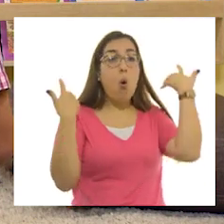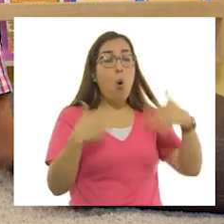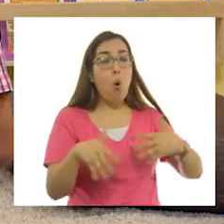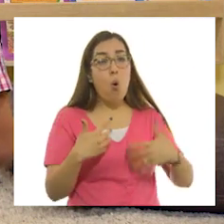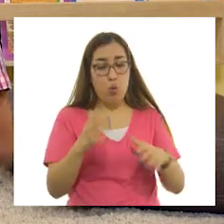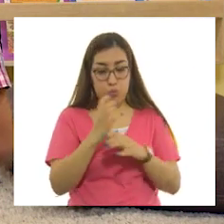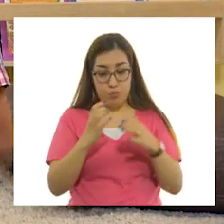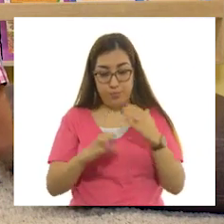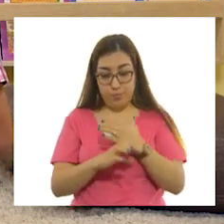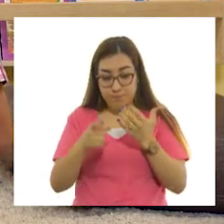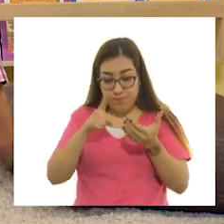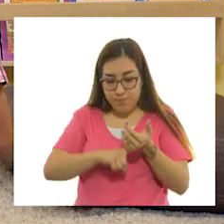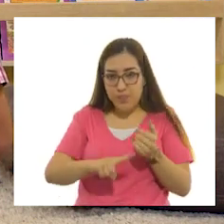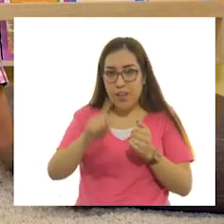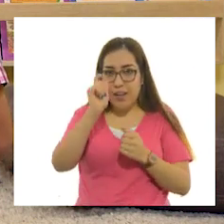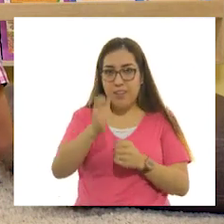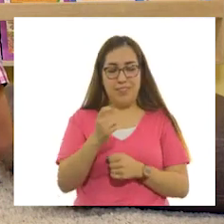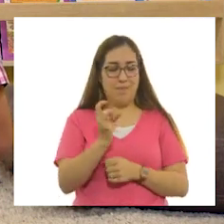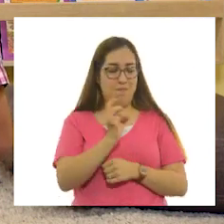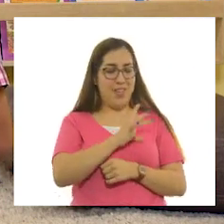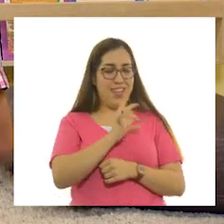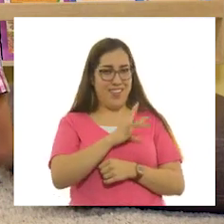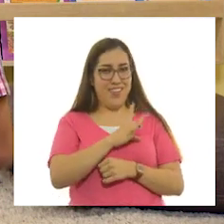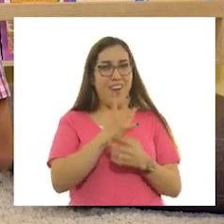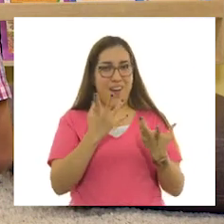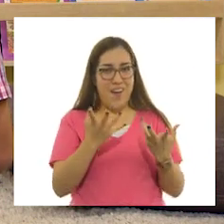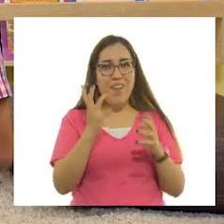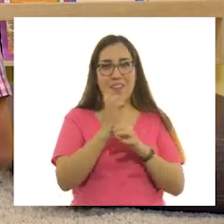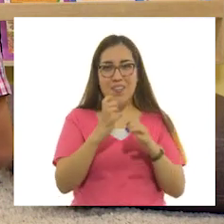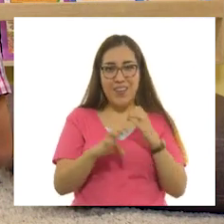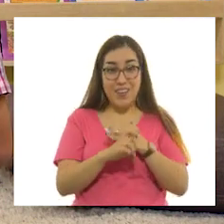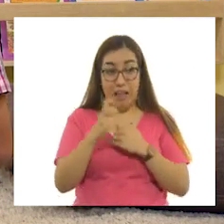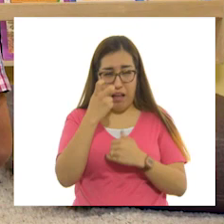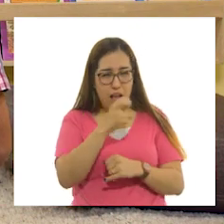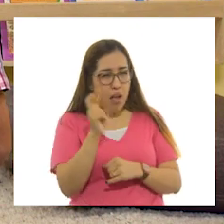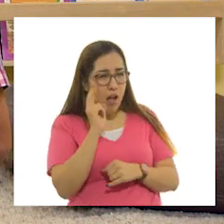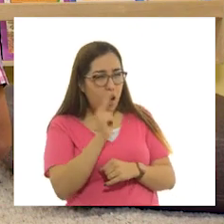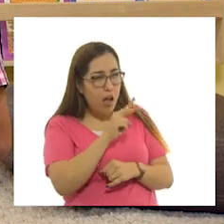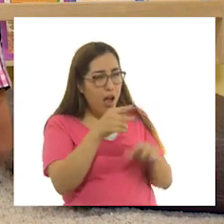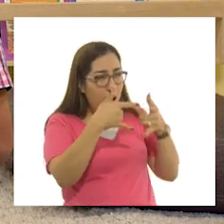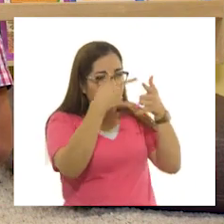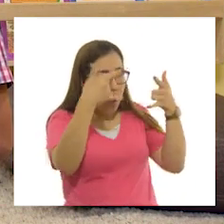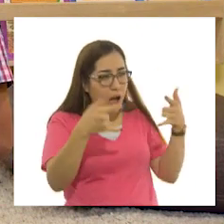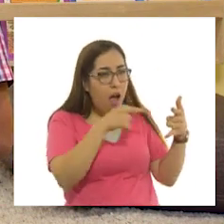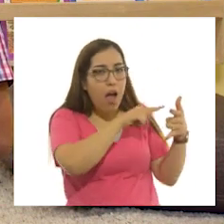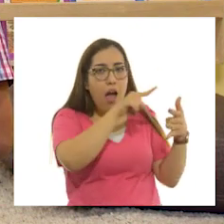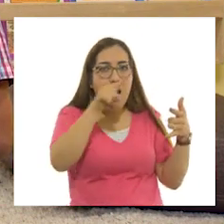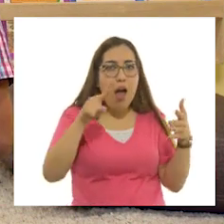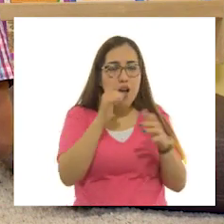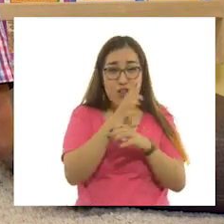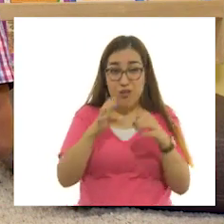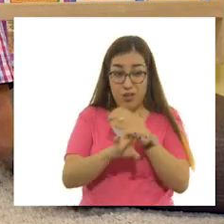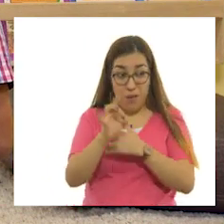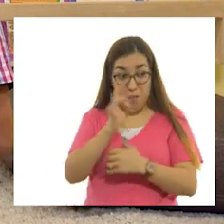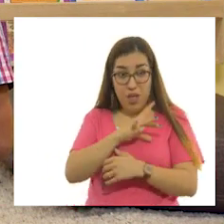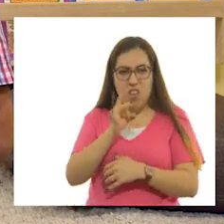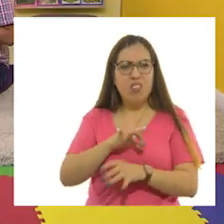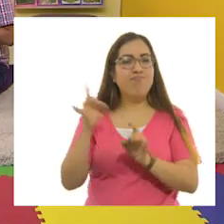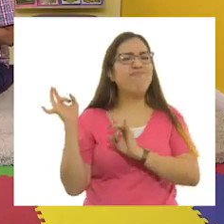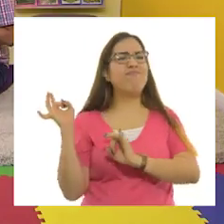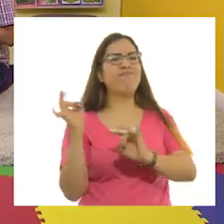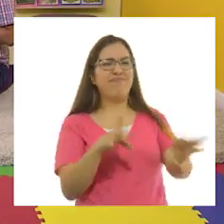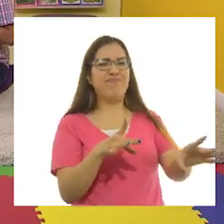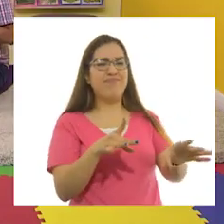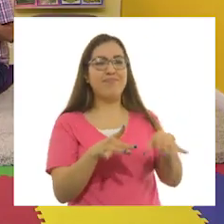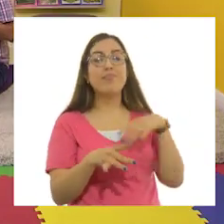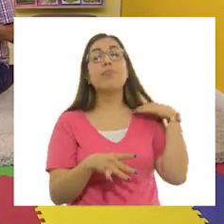el verlo plasmado en imágenes concretas les ofrece una salida y la posibilidad de controlar o vencer aquello que causaba la angustia